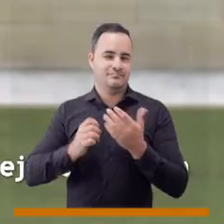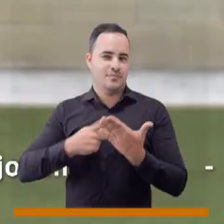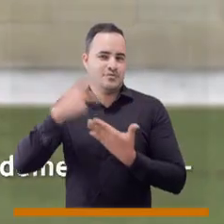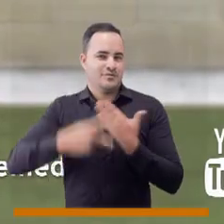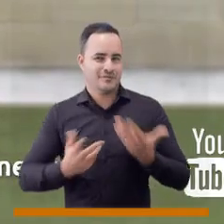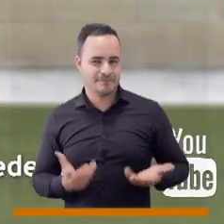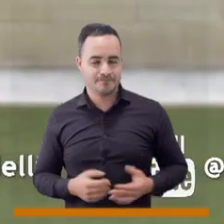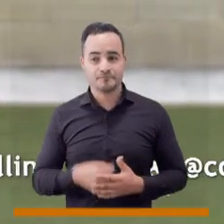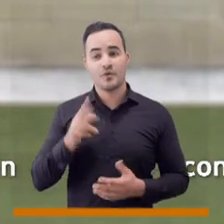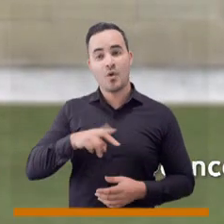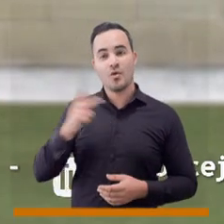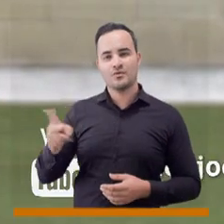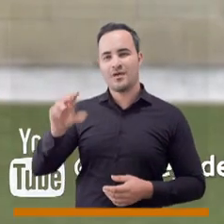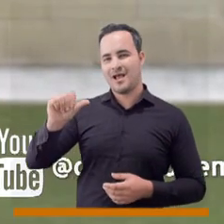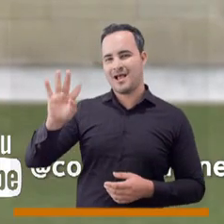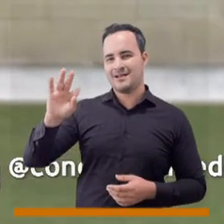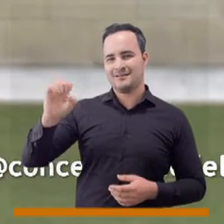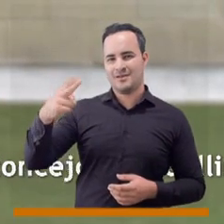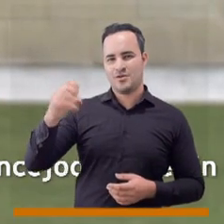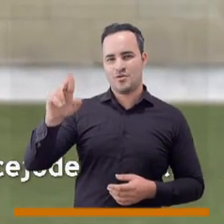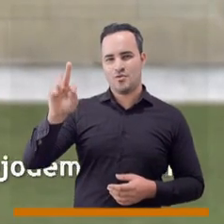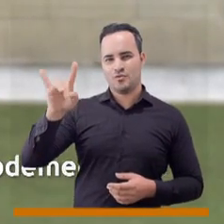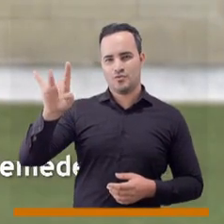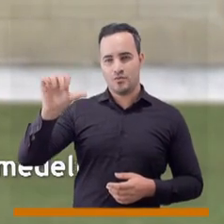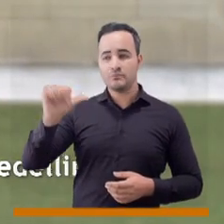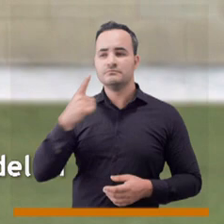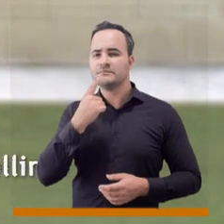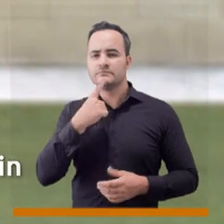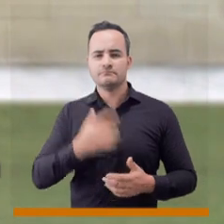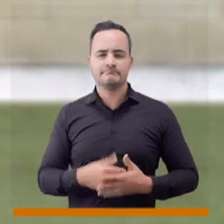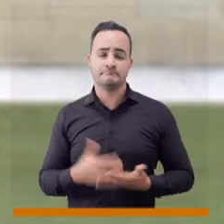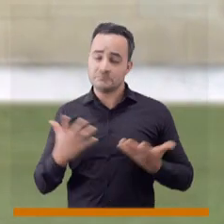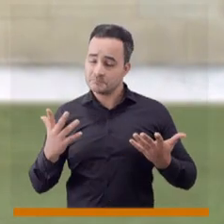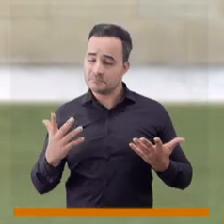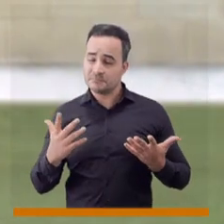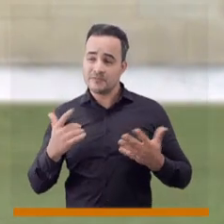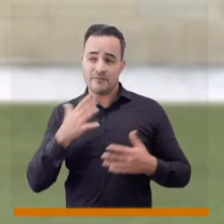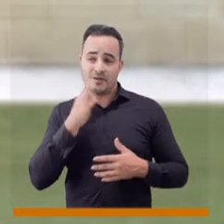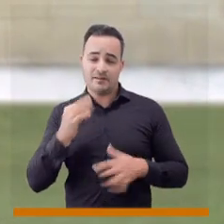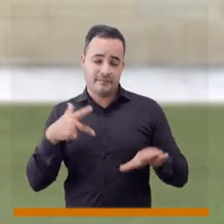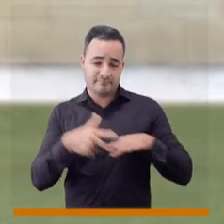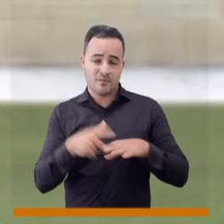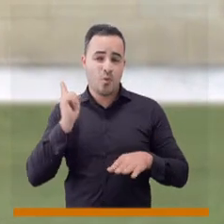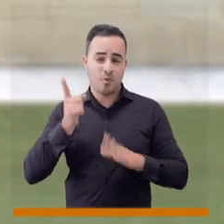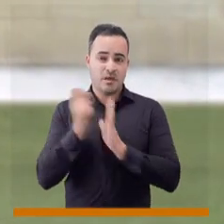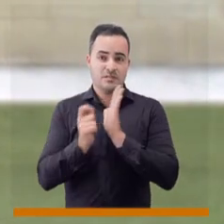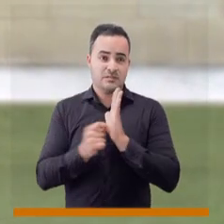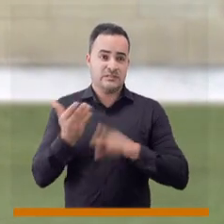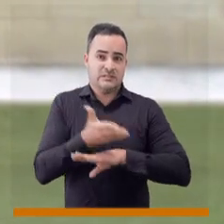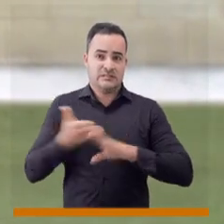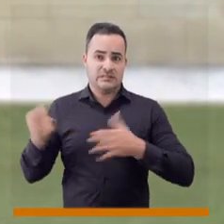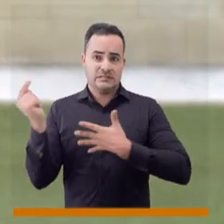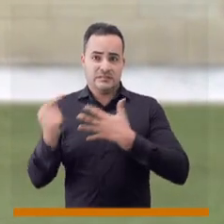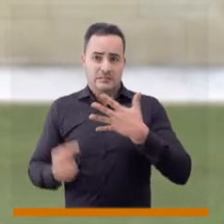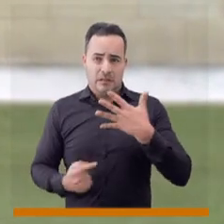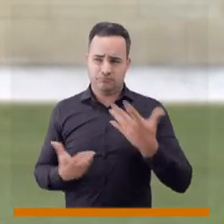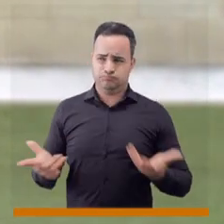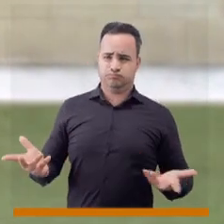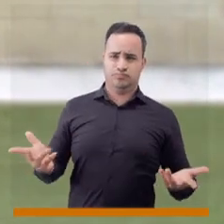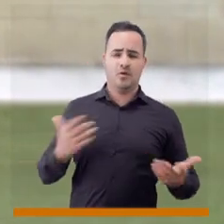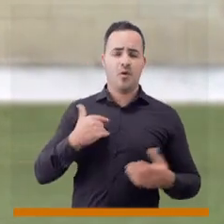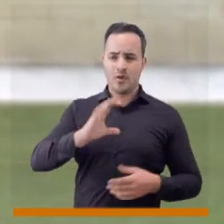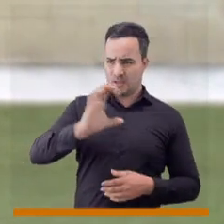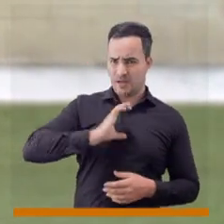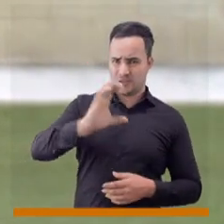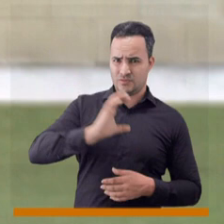negocio. Y @ Ide Álvarez Ateortúa dice, sí, porque son pocas las oportunidades que dan, muchas condiciones y restricciones